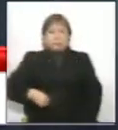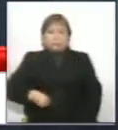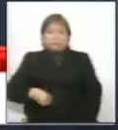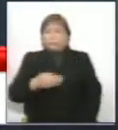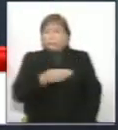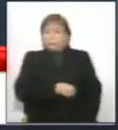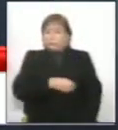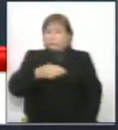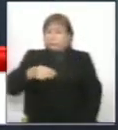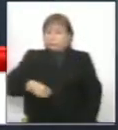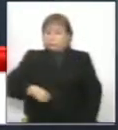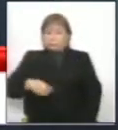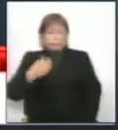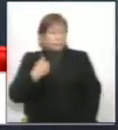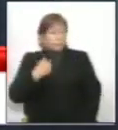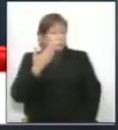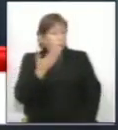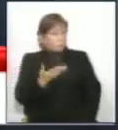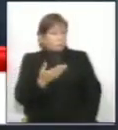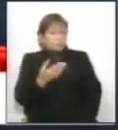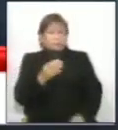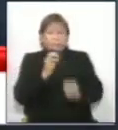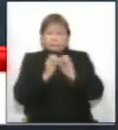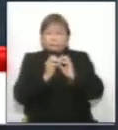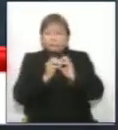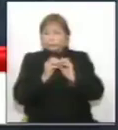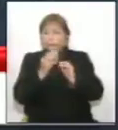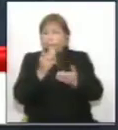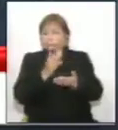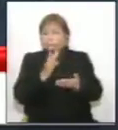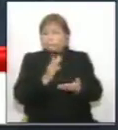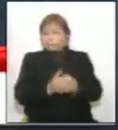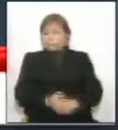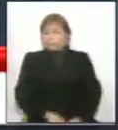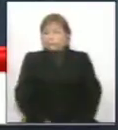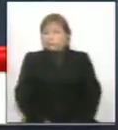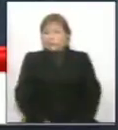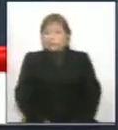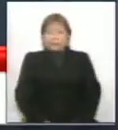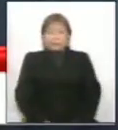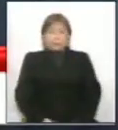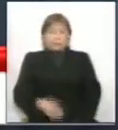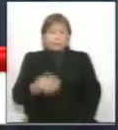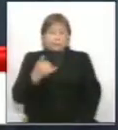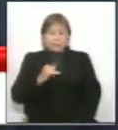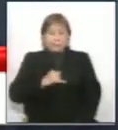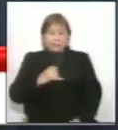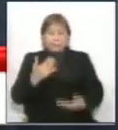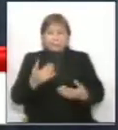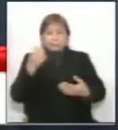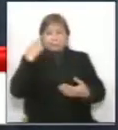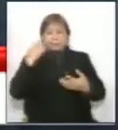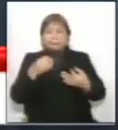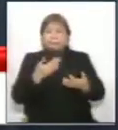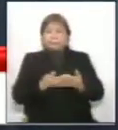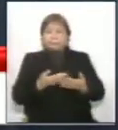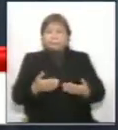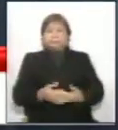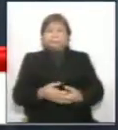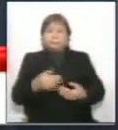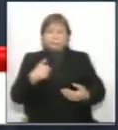Poder Ejecutivo tiene la responsabilidad de resolver ese problema, señor presidente. Y yo creo que aquí